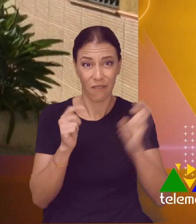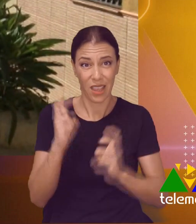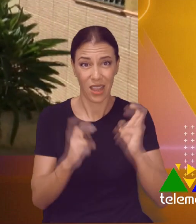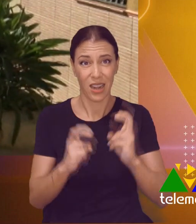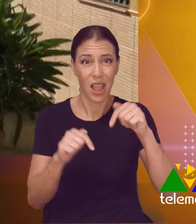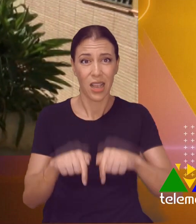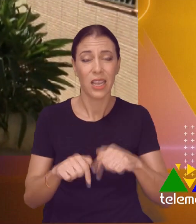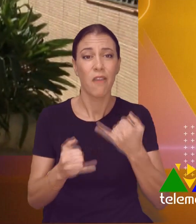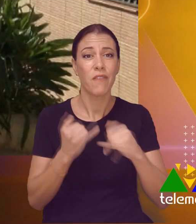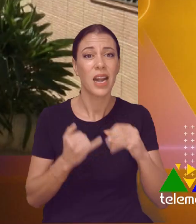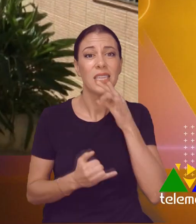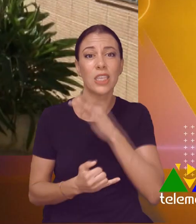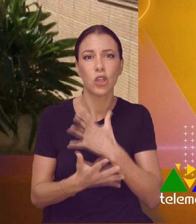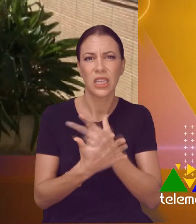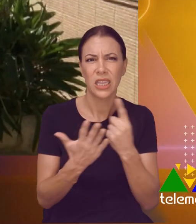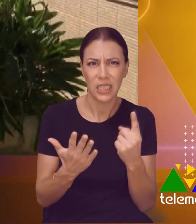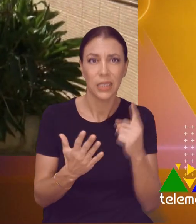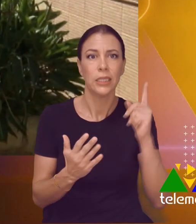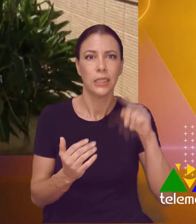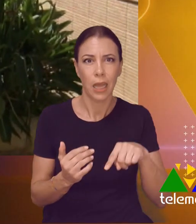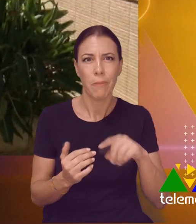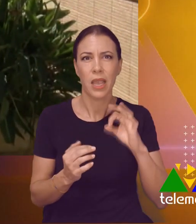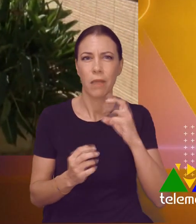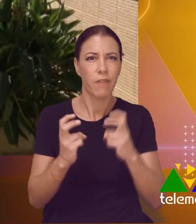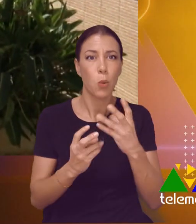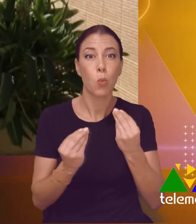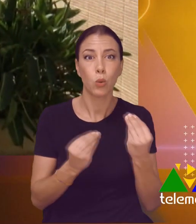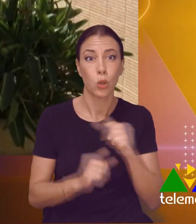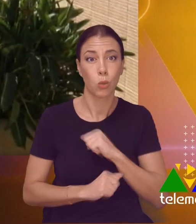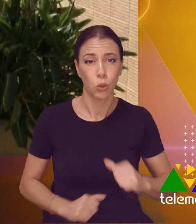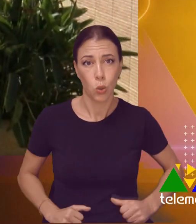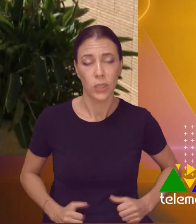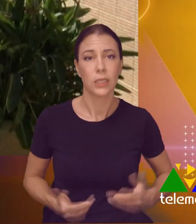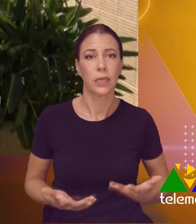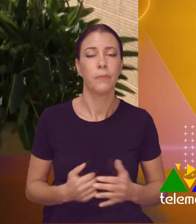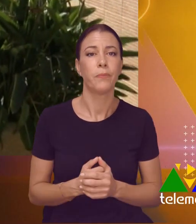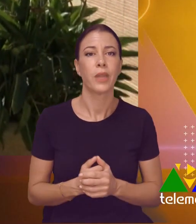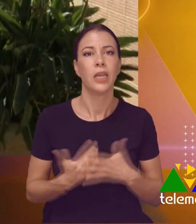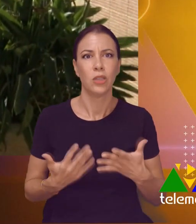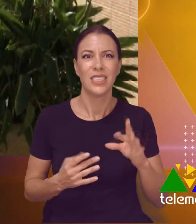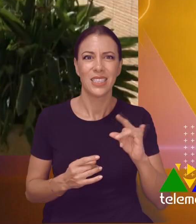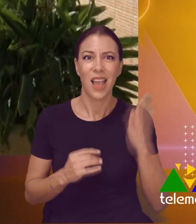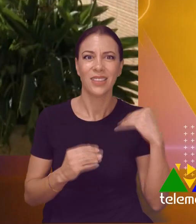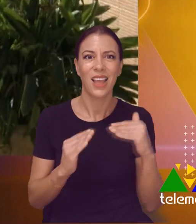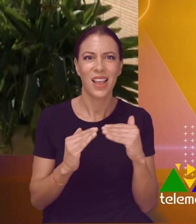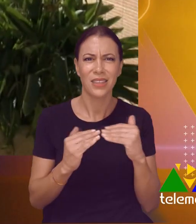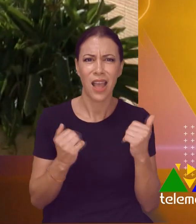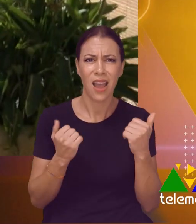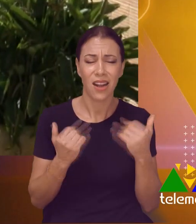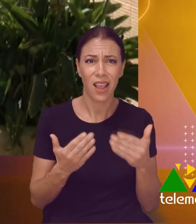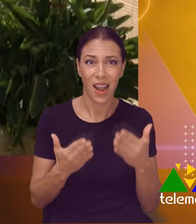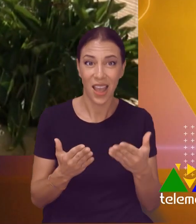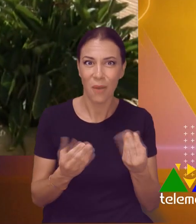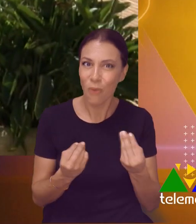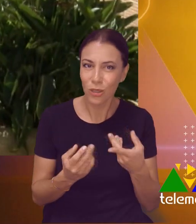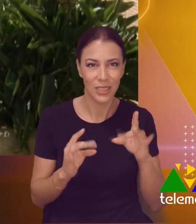vinieron a Motril sobre el siglo final del siglo XVI eran de origen portugués. Y algunos de ellos debieron asentarse por aquí. Cuando teníamos casas regaladas, ¿no? Casas